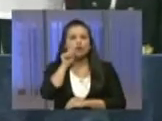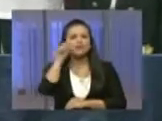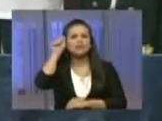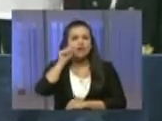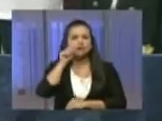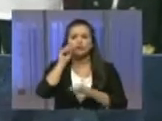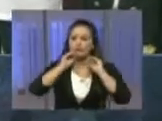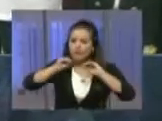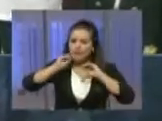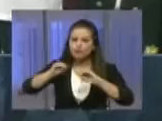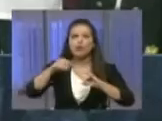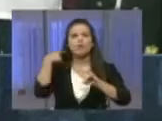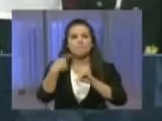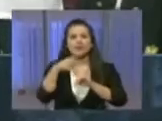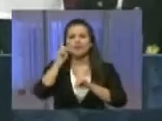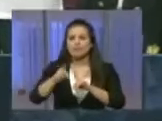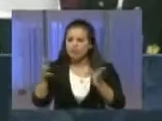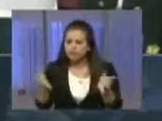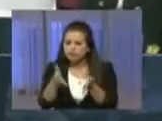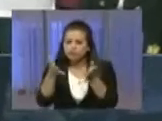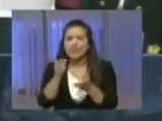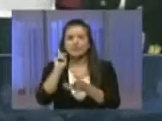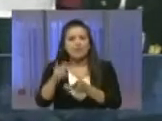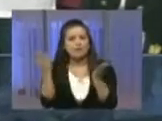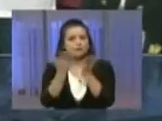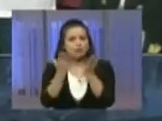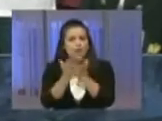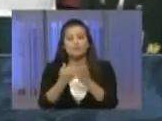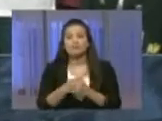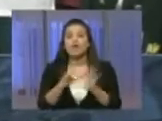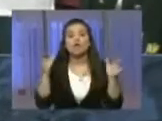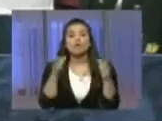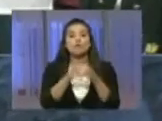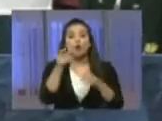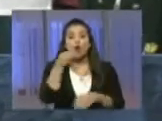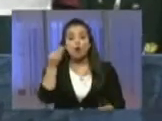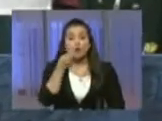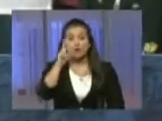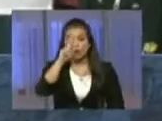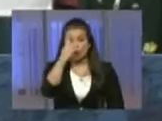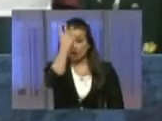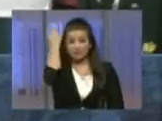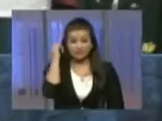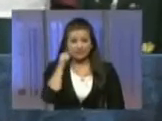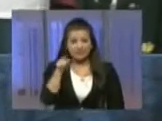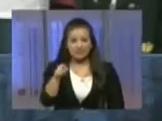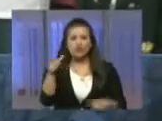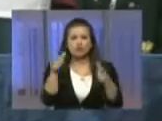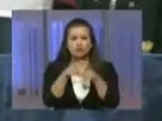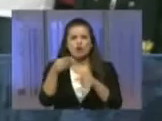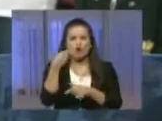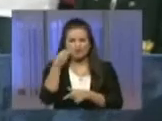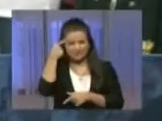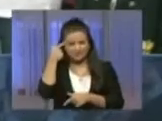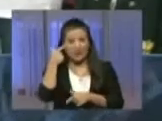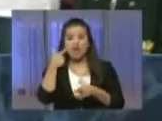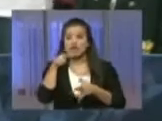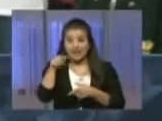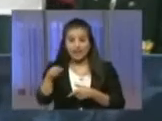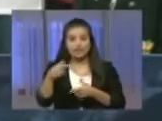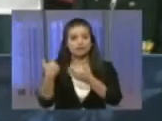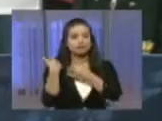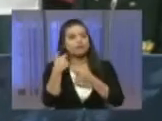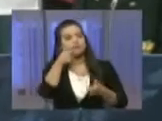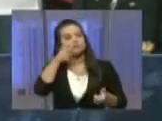estímulo para el estudio un joven de la brigada Robert Serra es un es un guardián de de los derechos de los jóvenes y